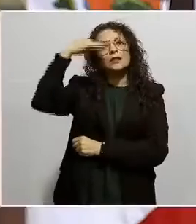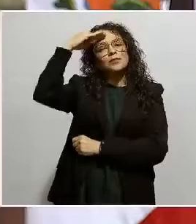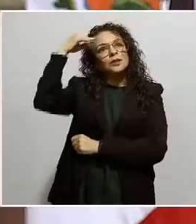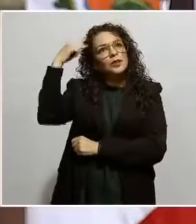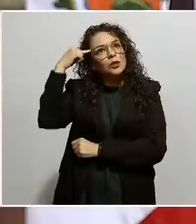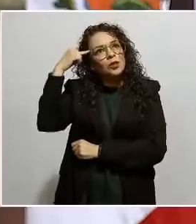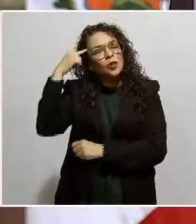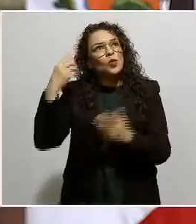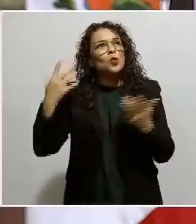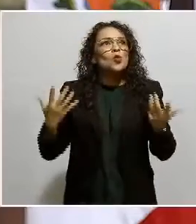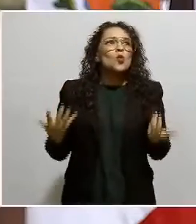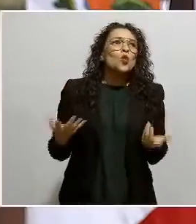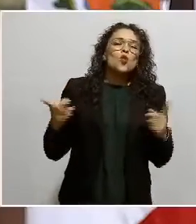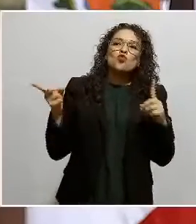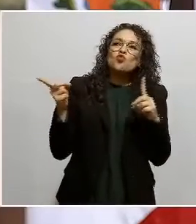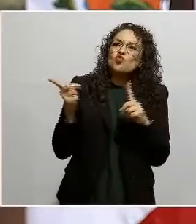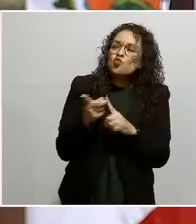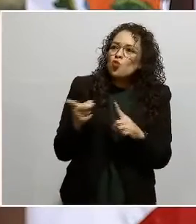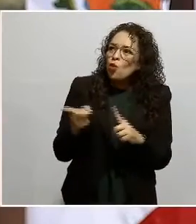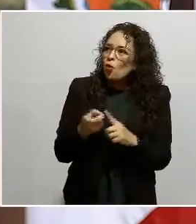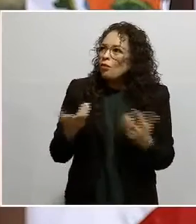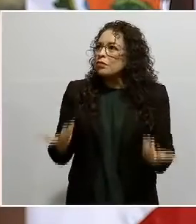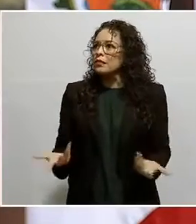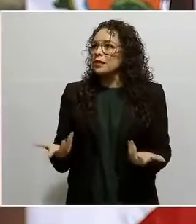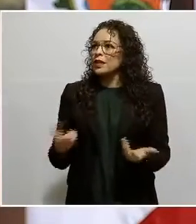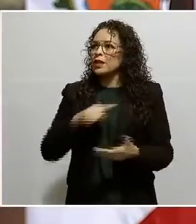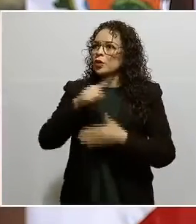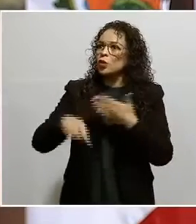cómo acomodar ese universo.